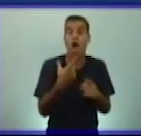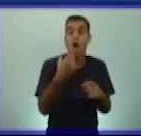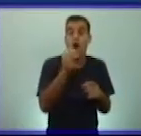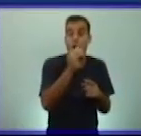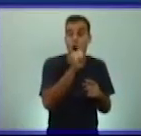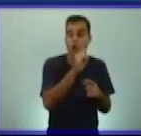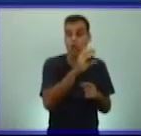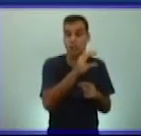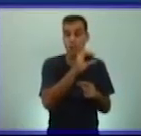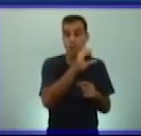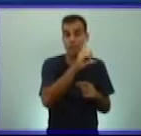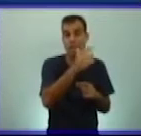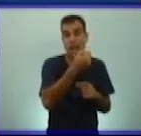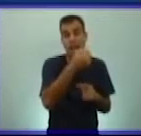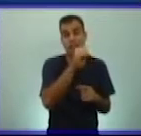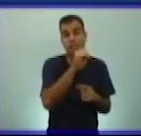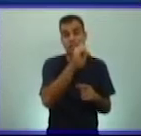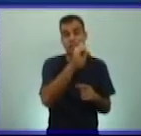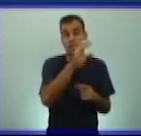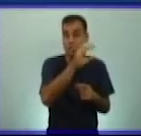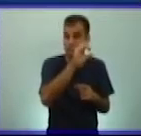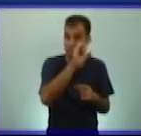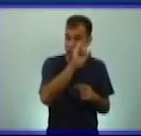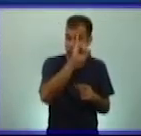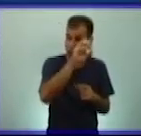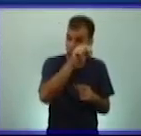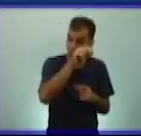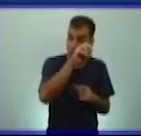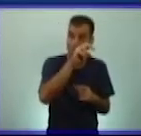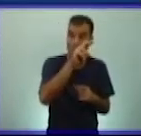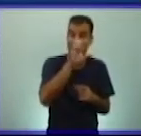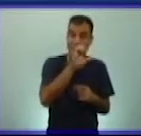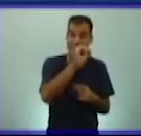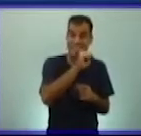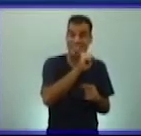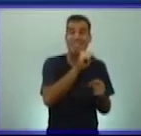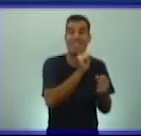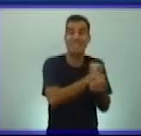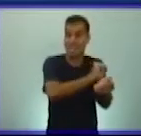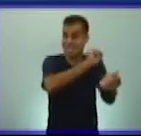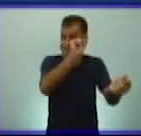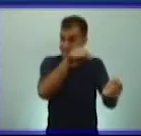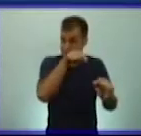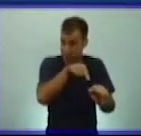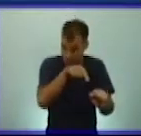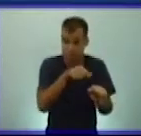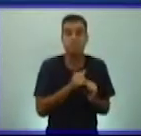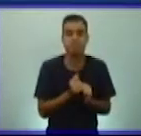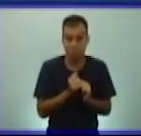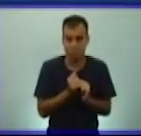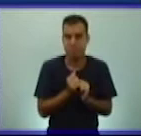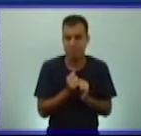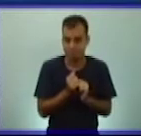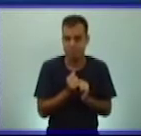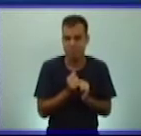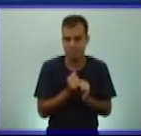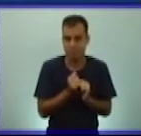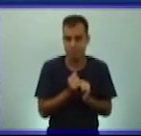los sistemas no estuviera presente un agente externo, y estas oscilaciones libres las valorábamos